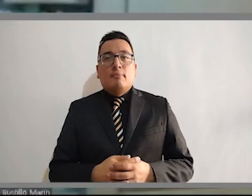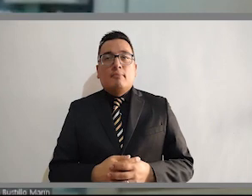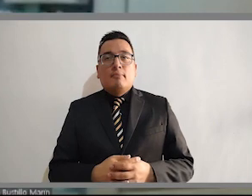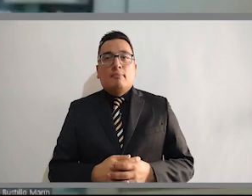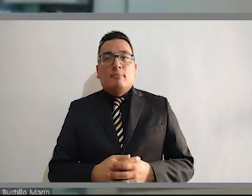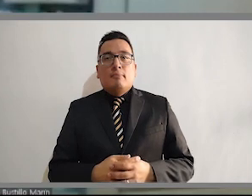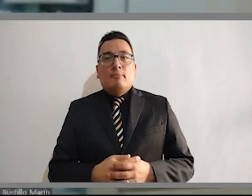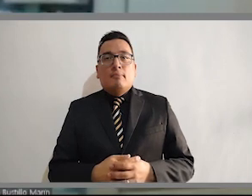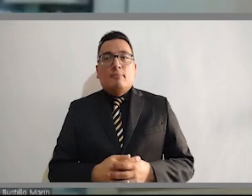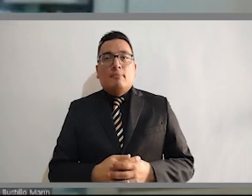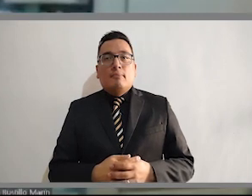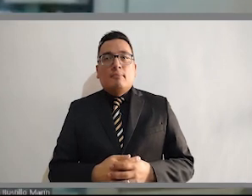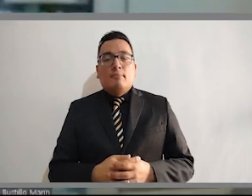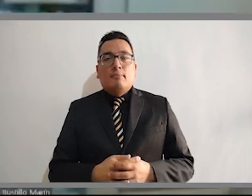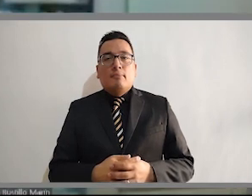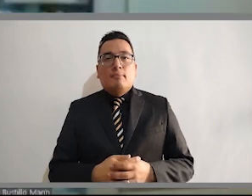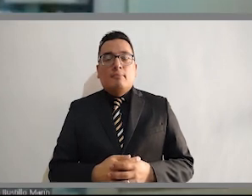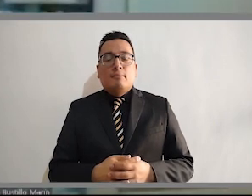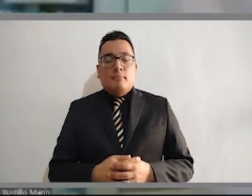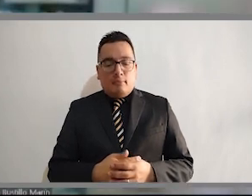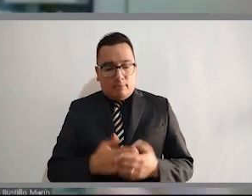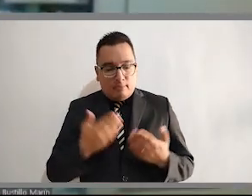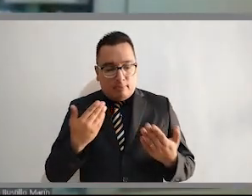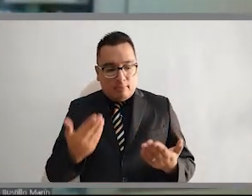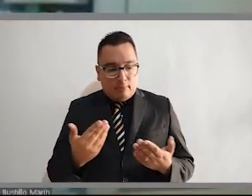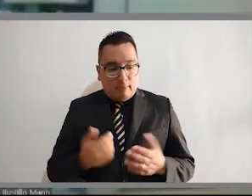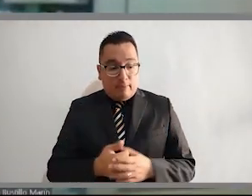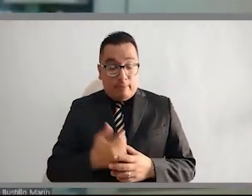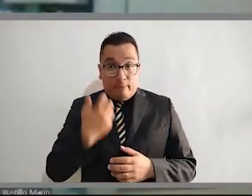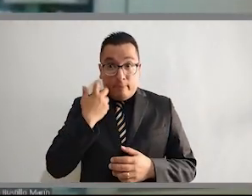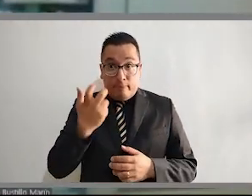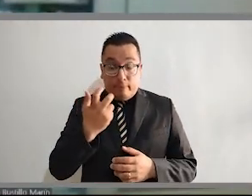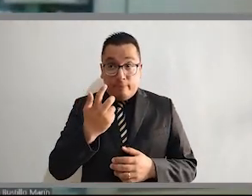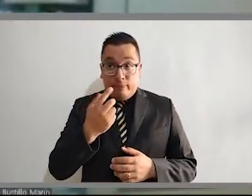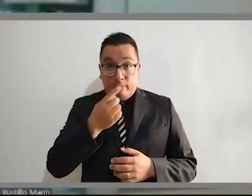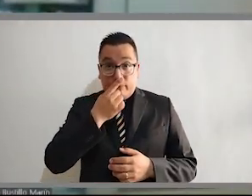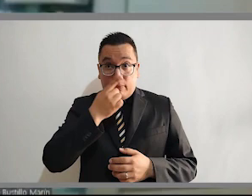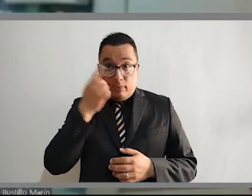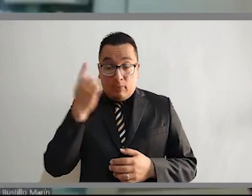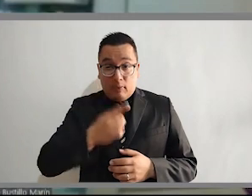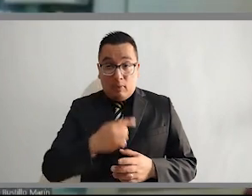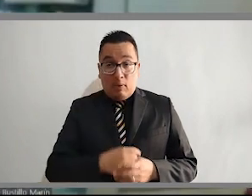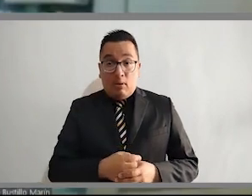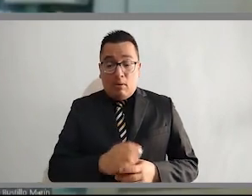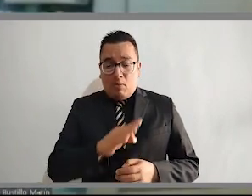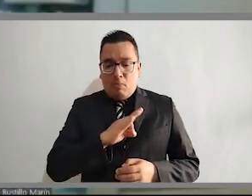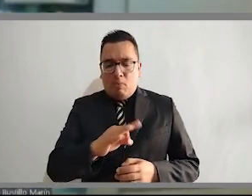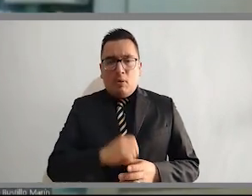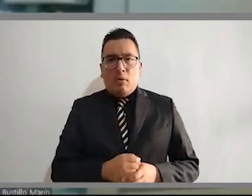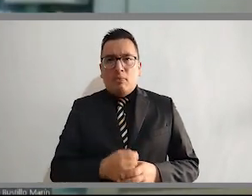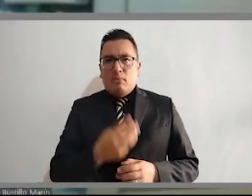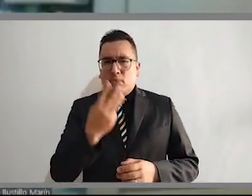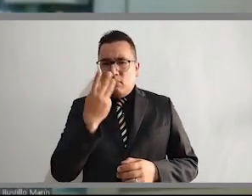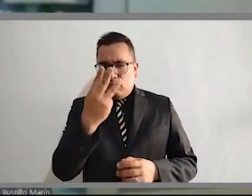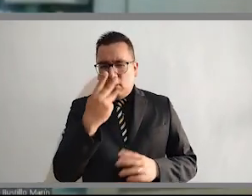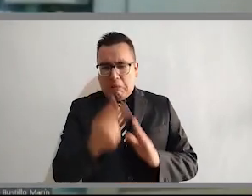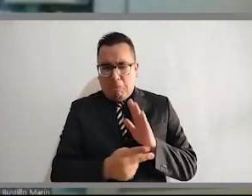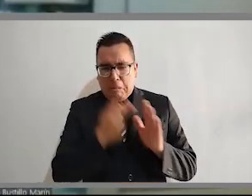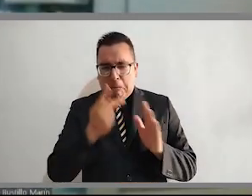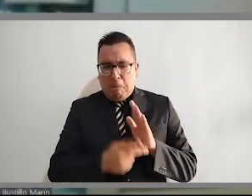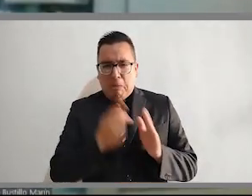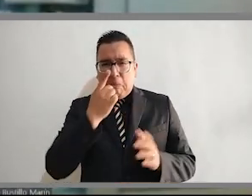existe también que para presentar las denuncias, ustedes pueden presentar hasta tres